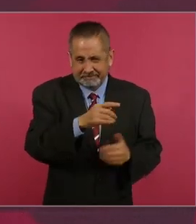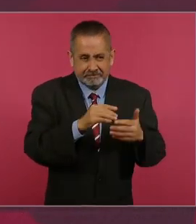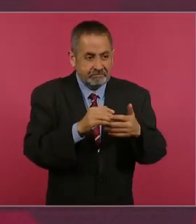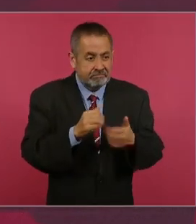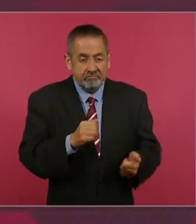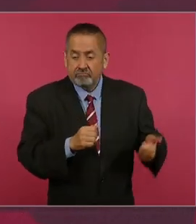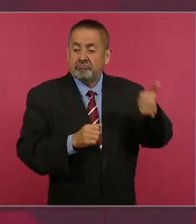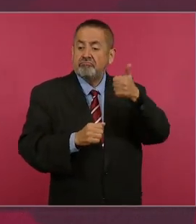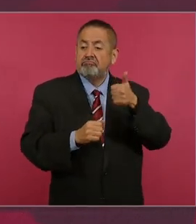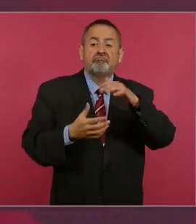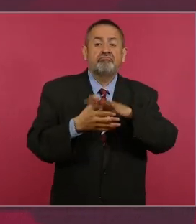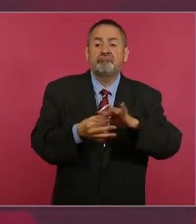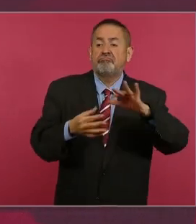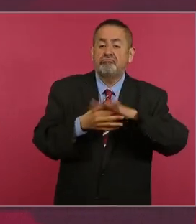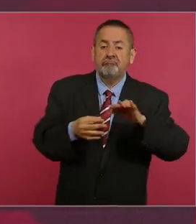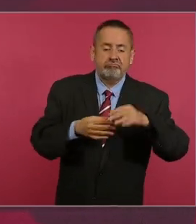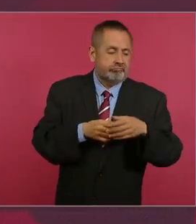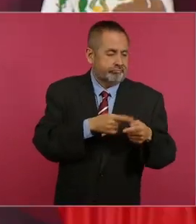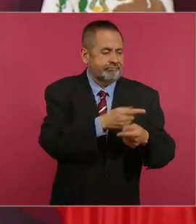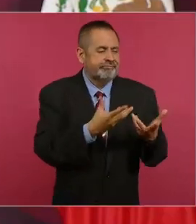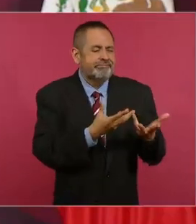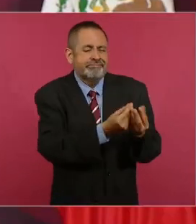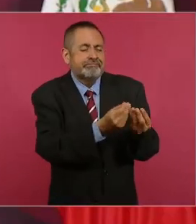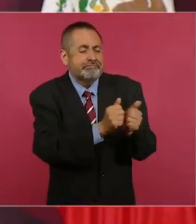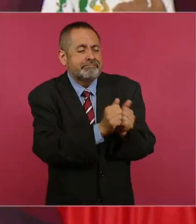arriba en las simpatías